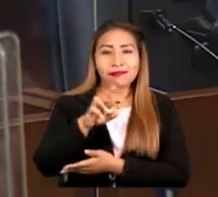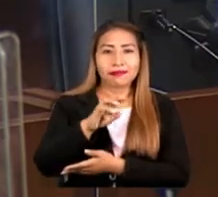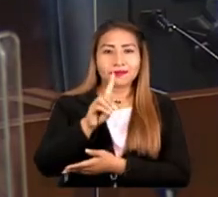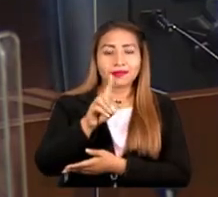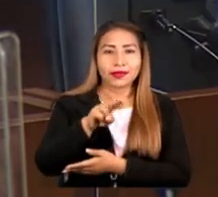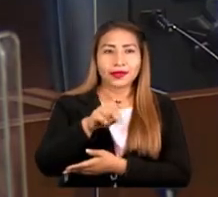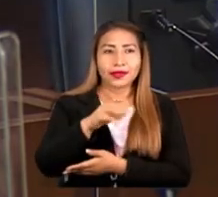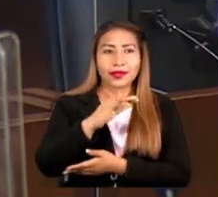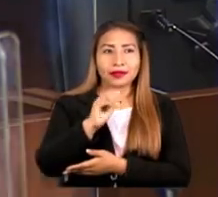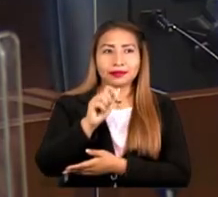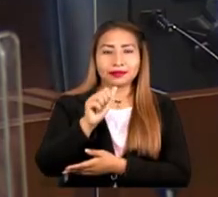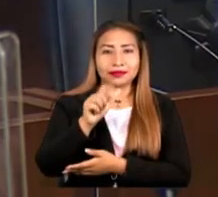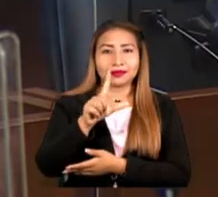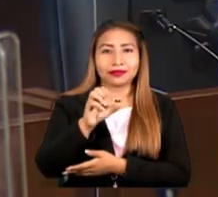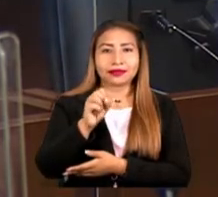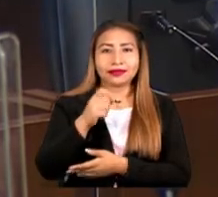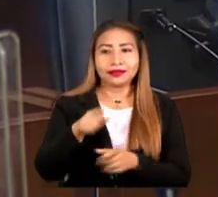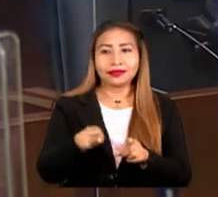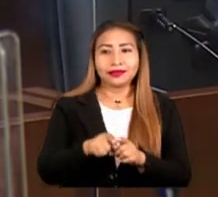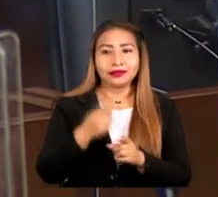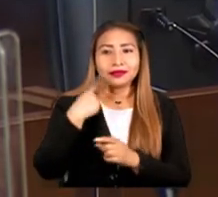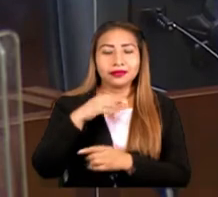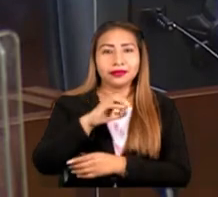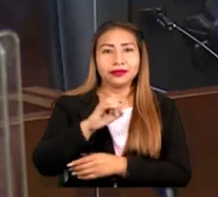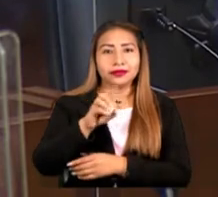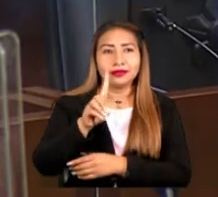del licenciado Edwin Navarro,